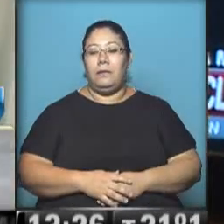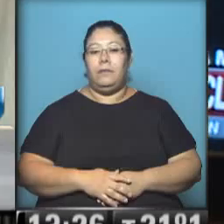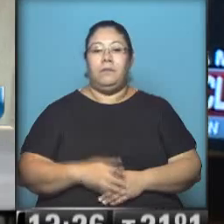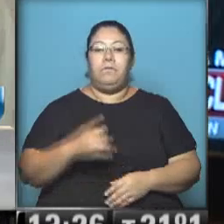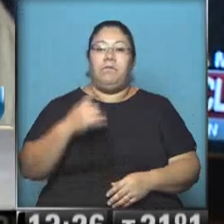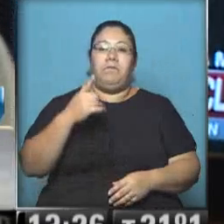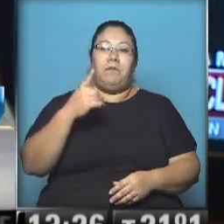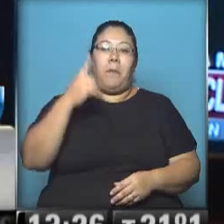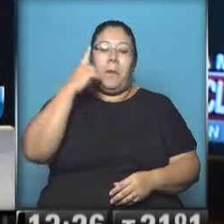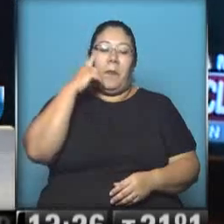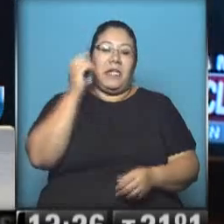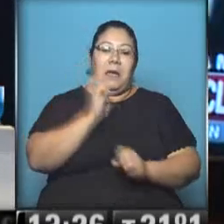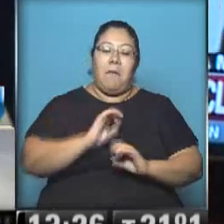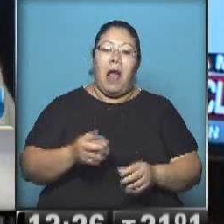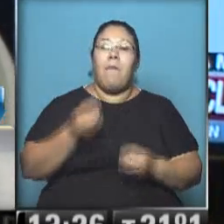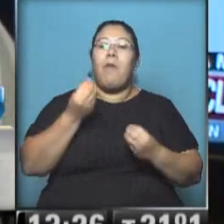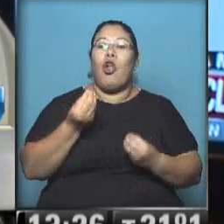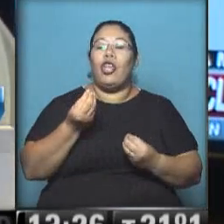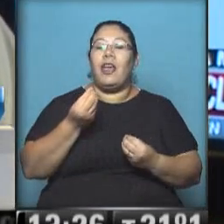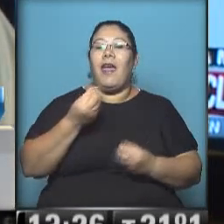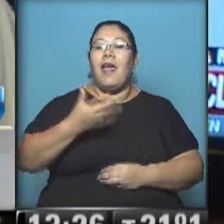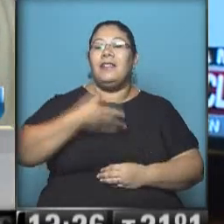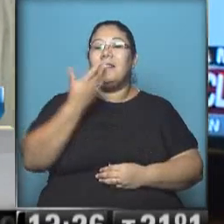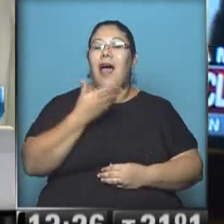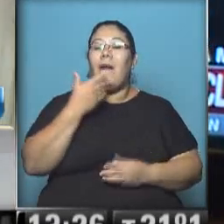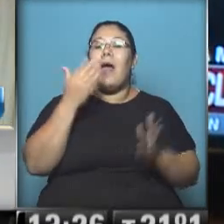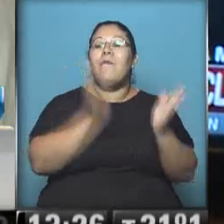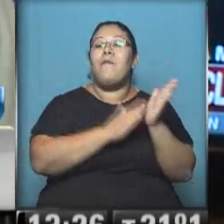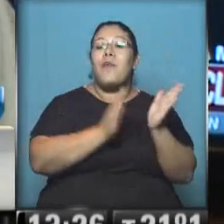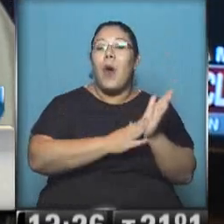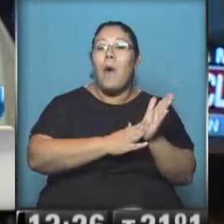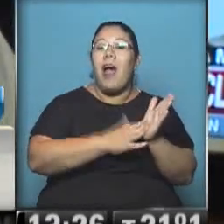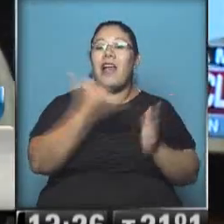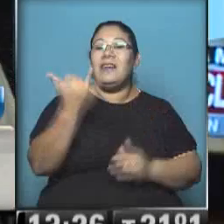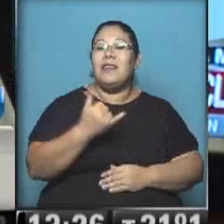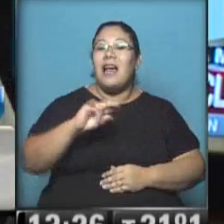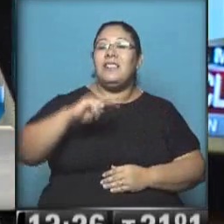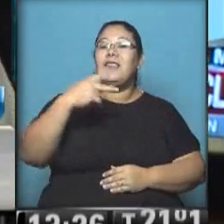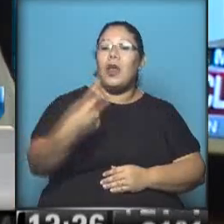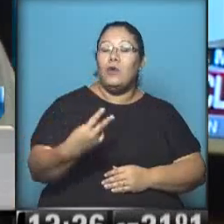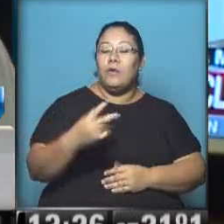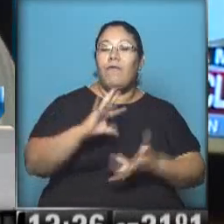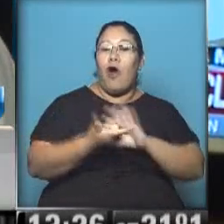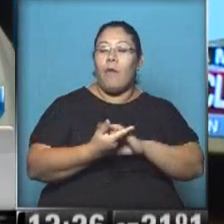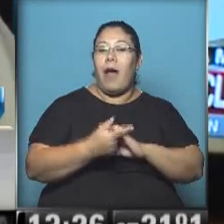impensado, porque se hablan de pruebas secundarias. Si hay pruebas secundarias, ¿por qué no pidió nunca